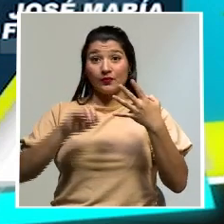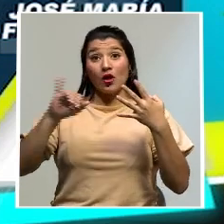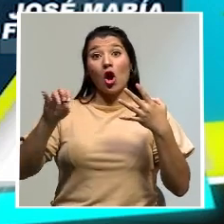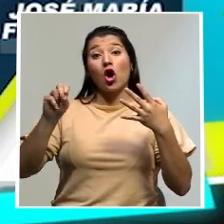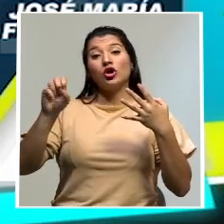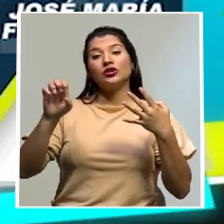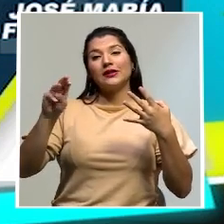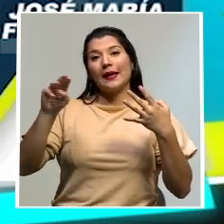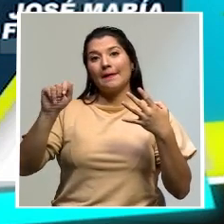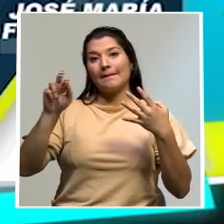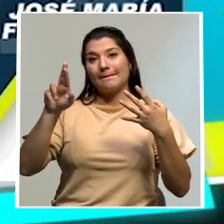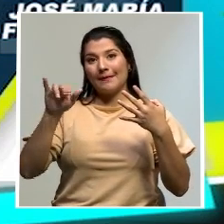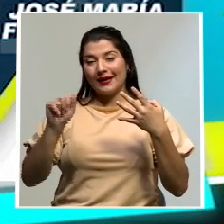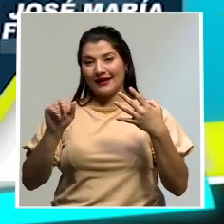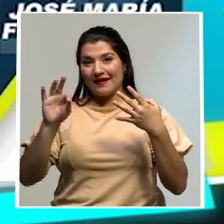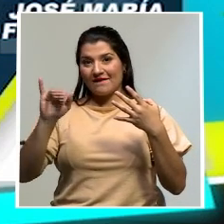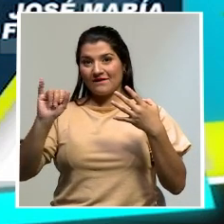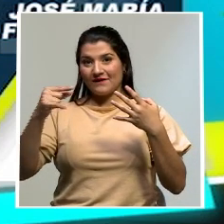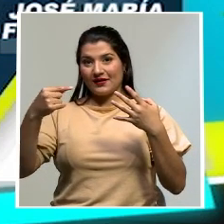José María Figueres Olsen,